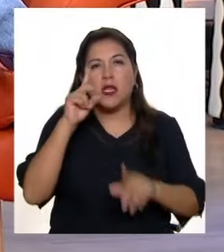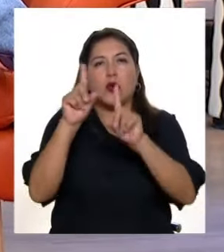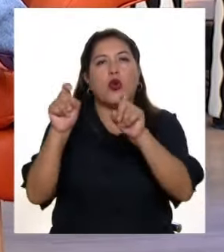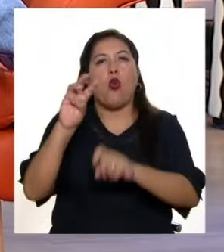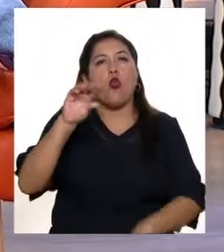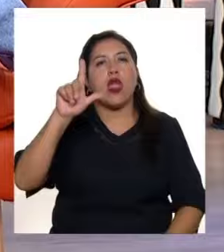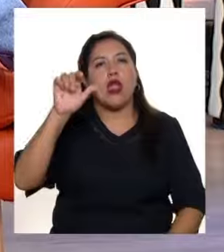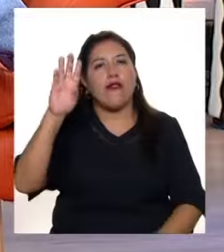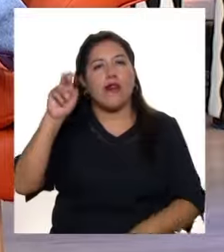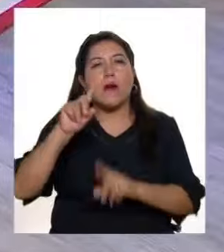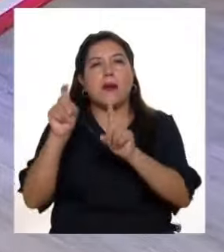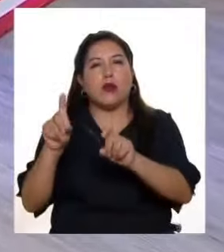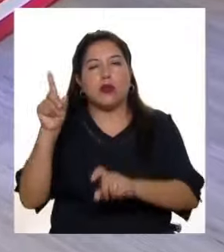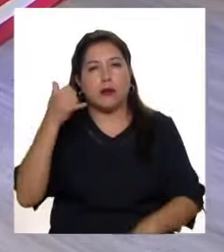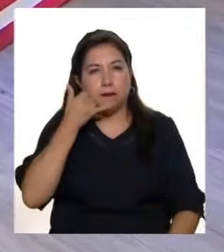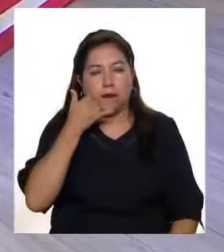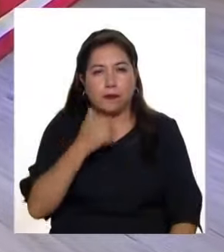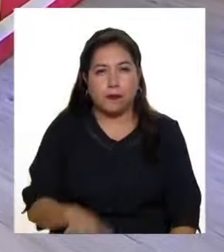por favor.